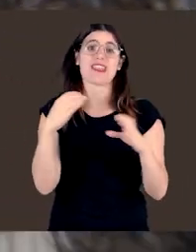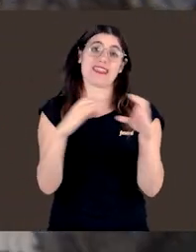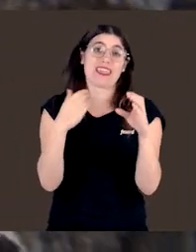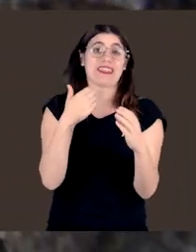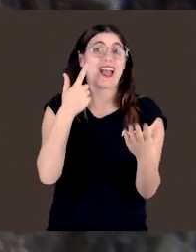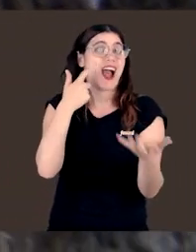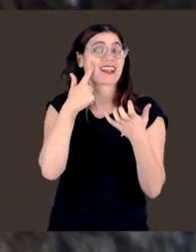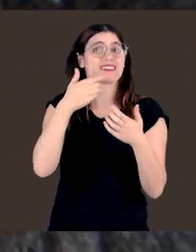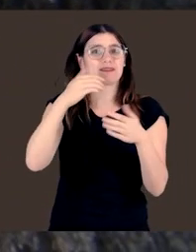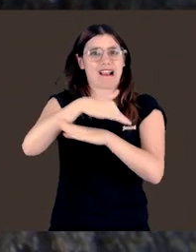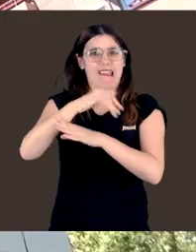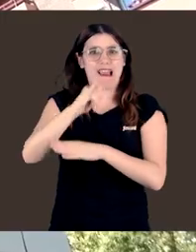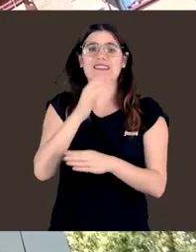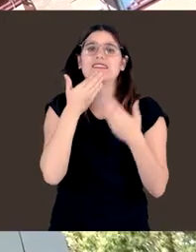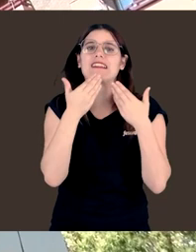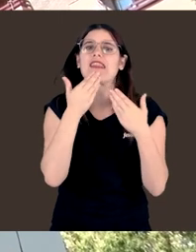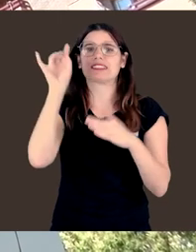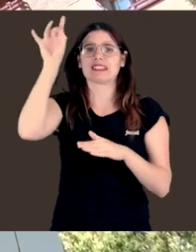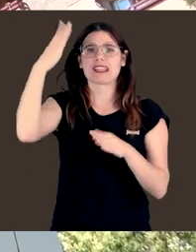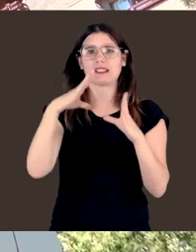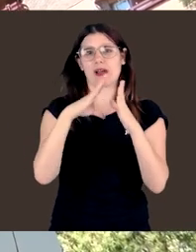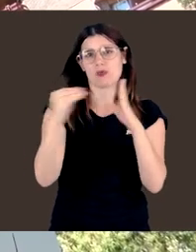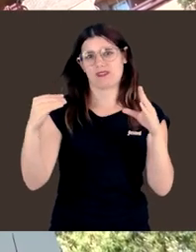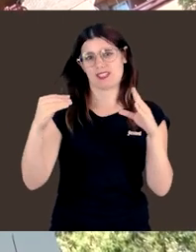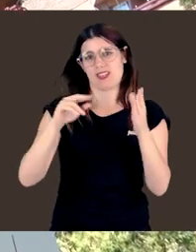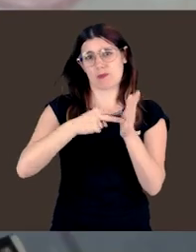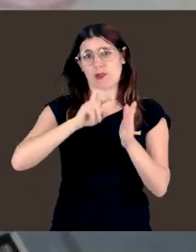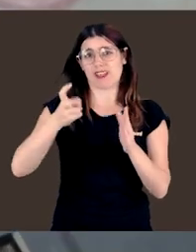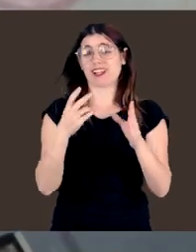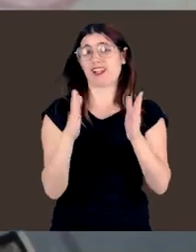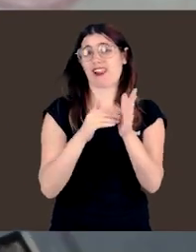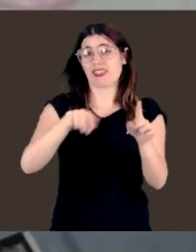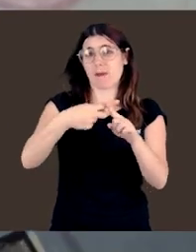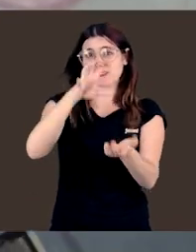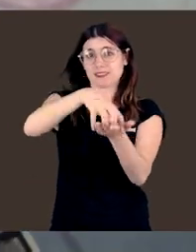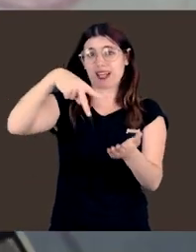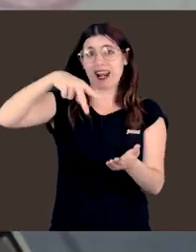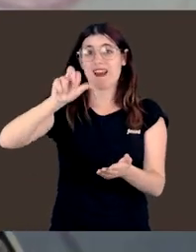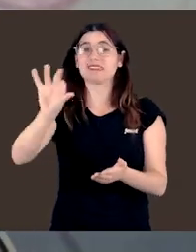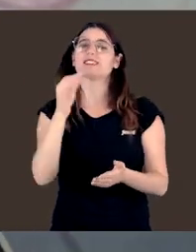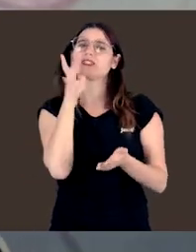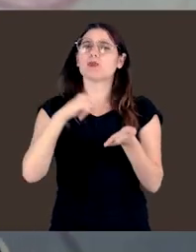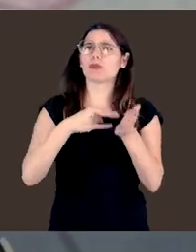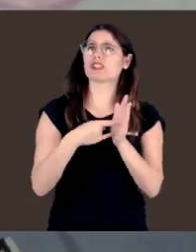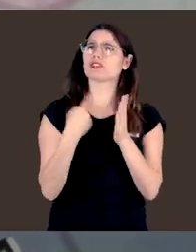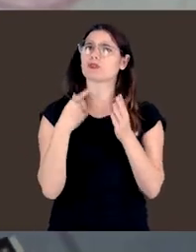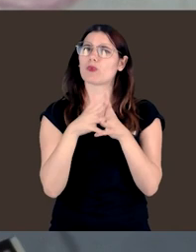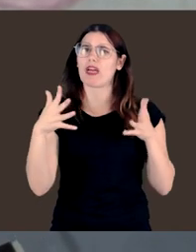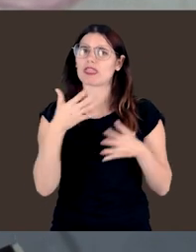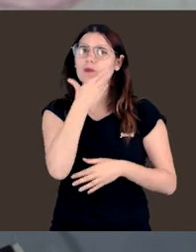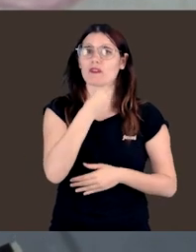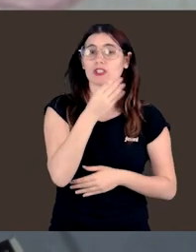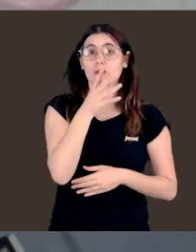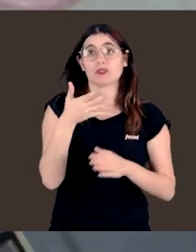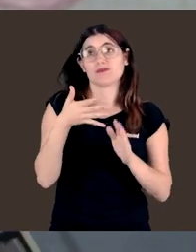calles, gracias a la iniciativa de la Politécnica de Valencia y las naves. Un proyecto muy ambicioso y muy bonito, porque es